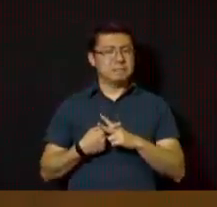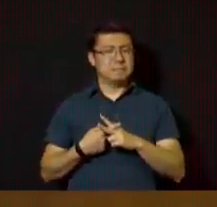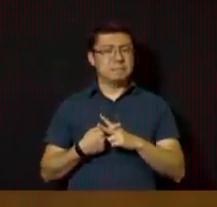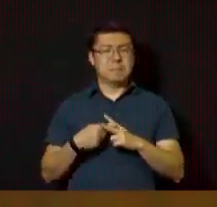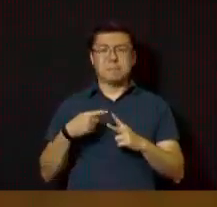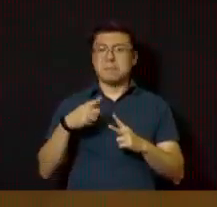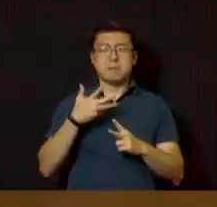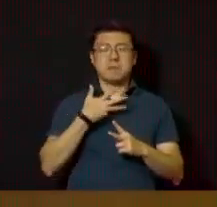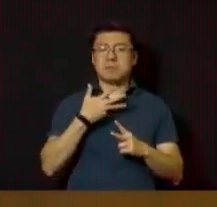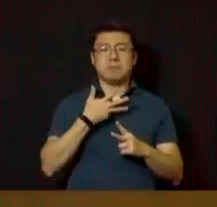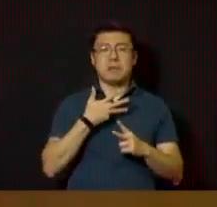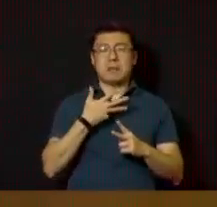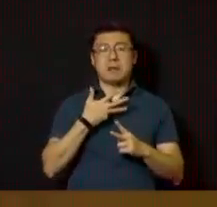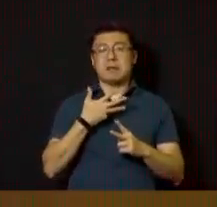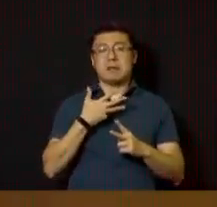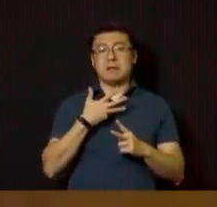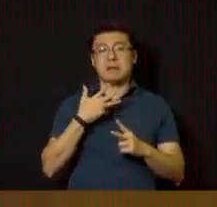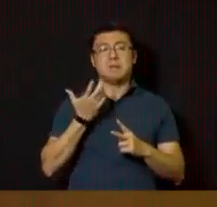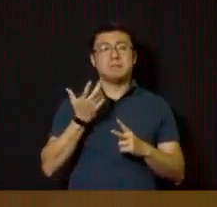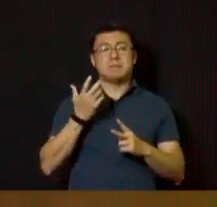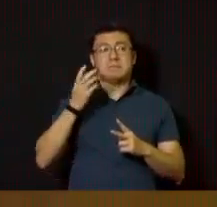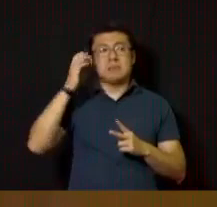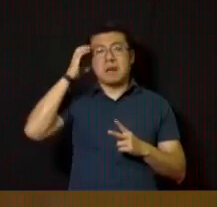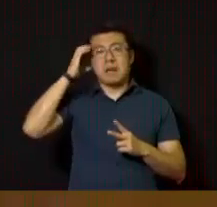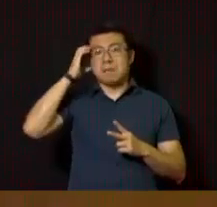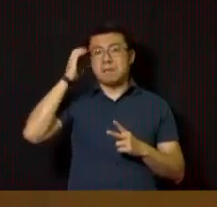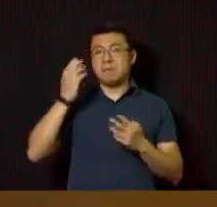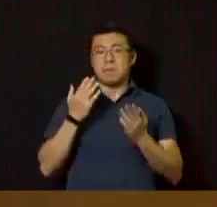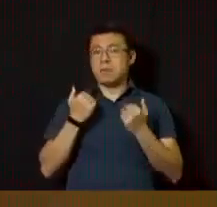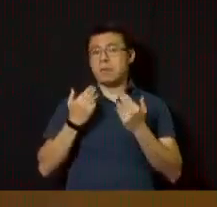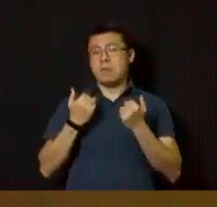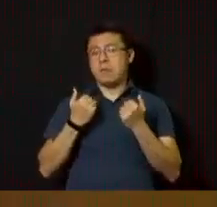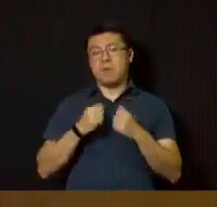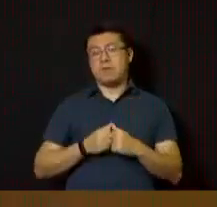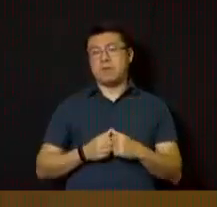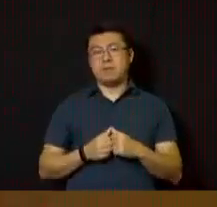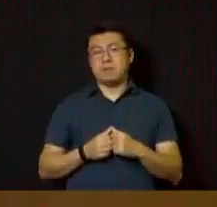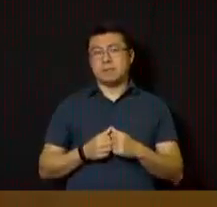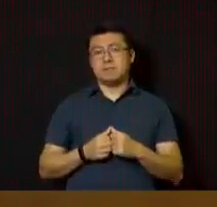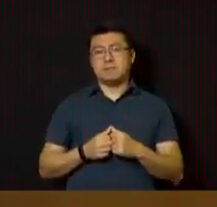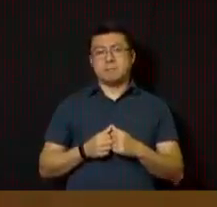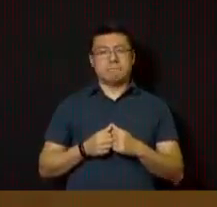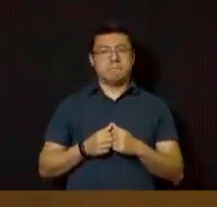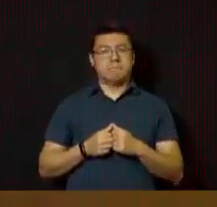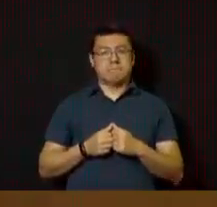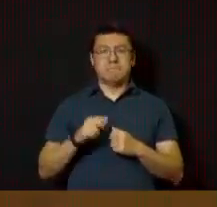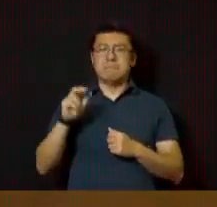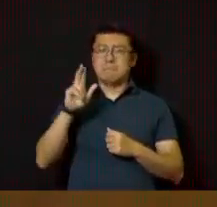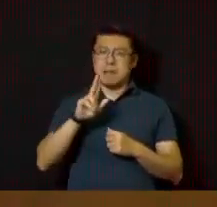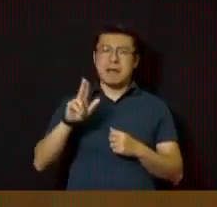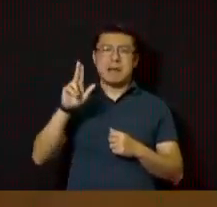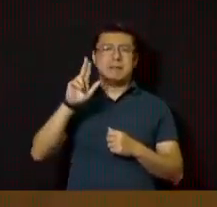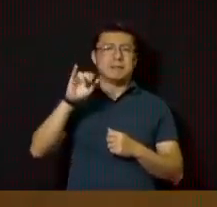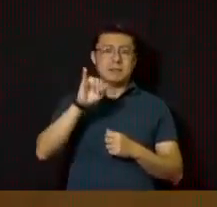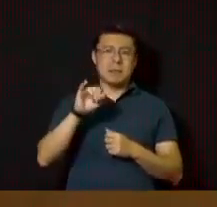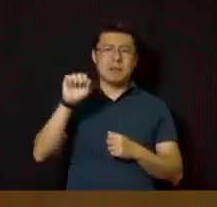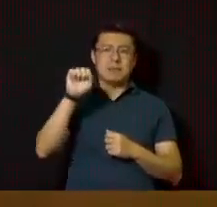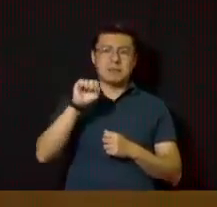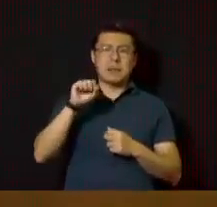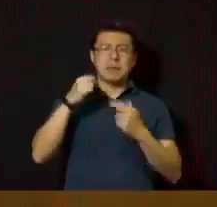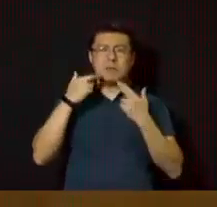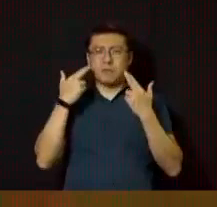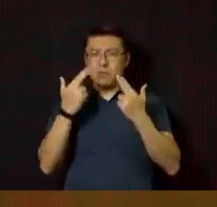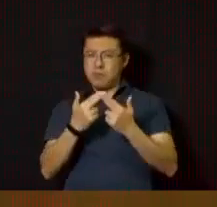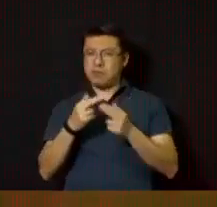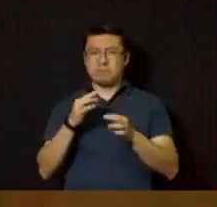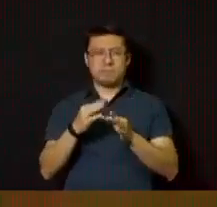no tenía ni dónde quedarme a dormir ya. Y de esas reuniones que hacíamos cada martes, jueves y sábado, la gente